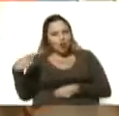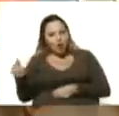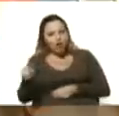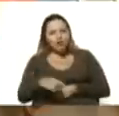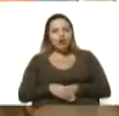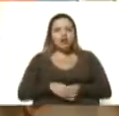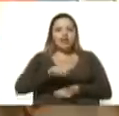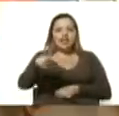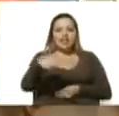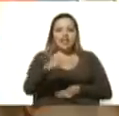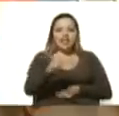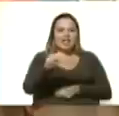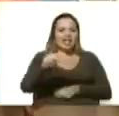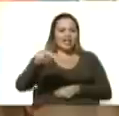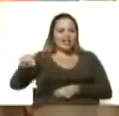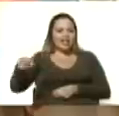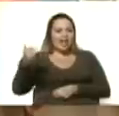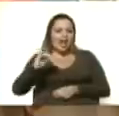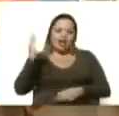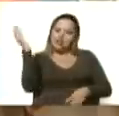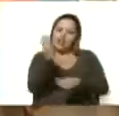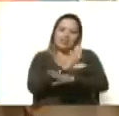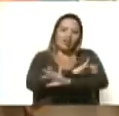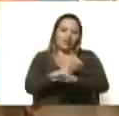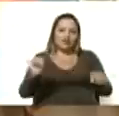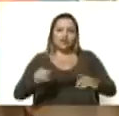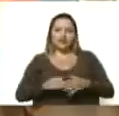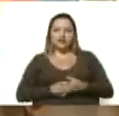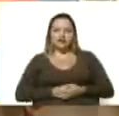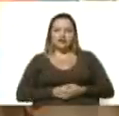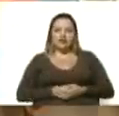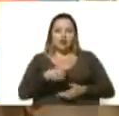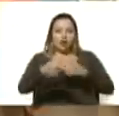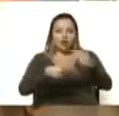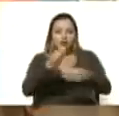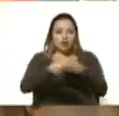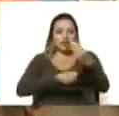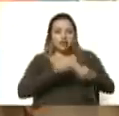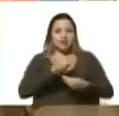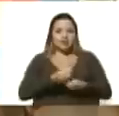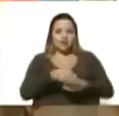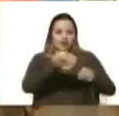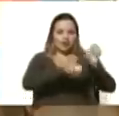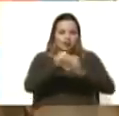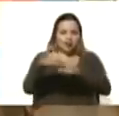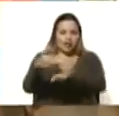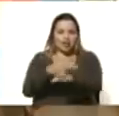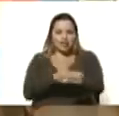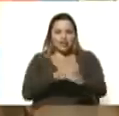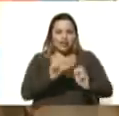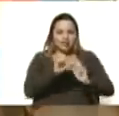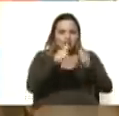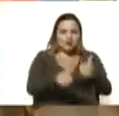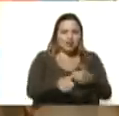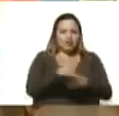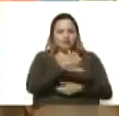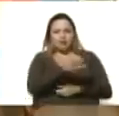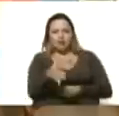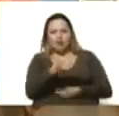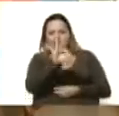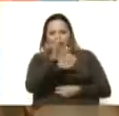transcurso de esta audiencia preliminar que está ocurriendo a partir de las casi 3 de la tarde.